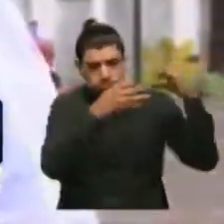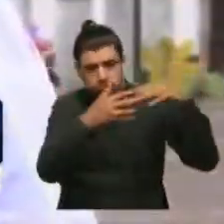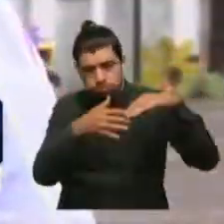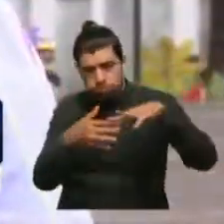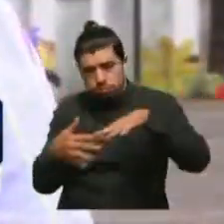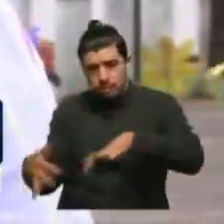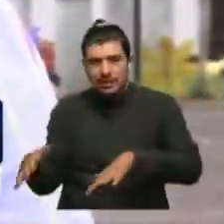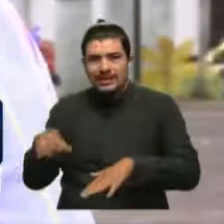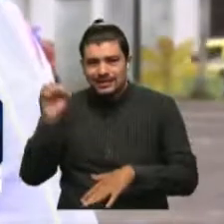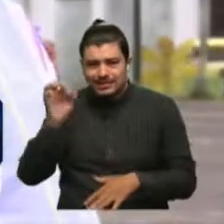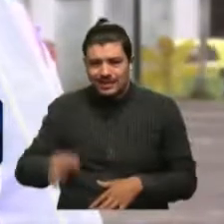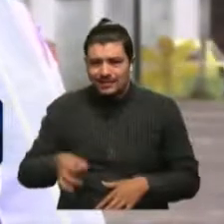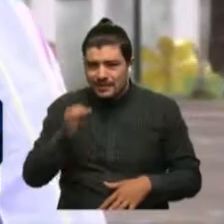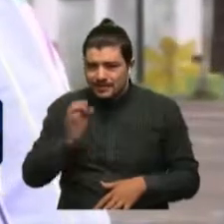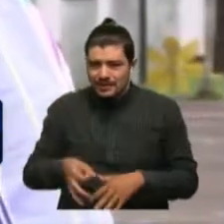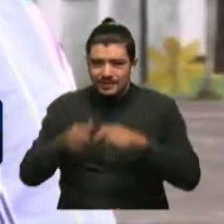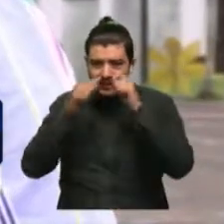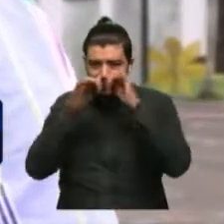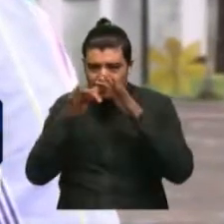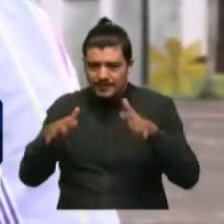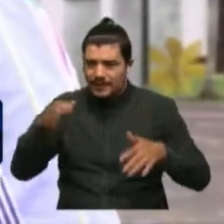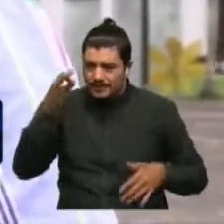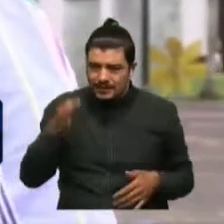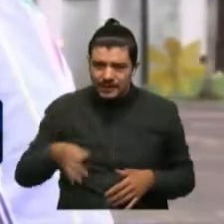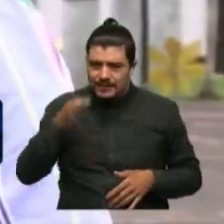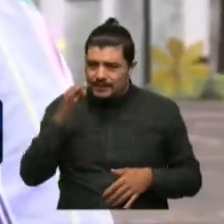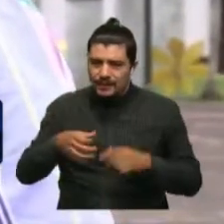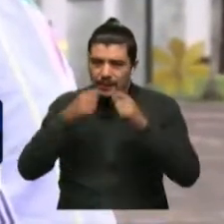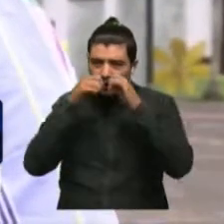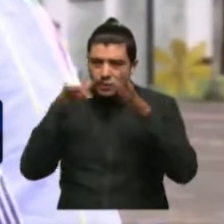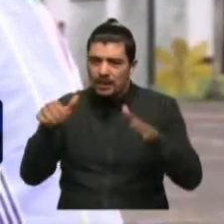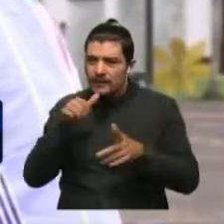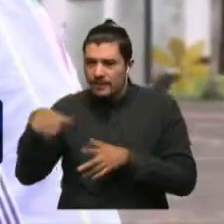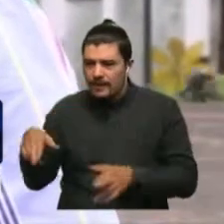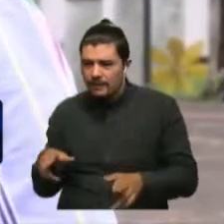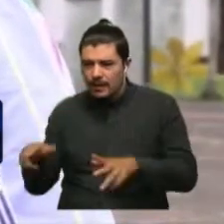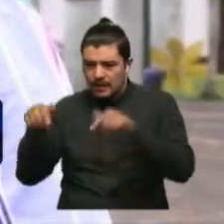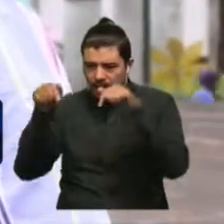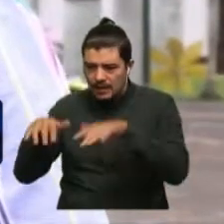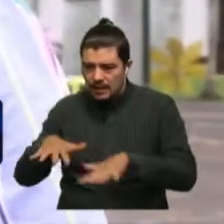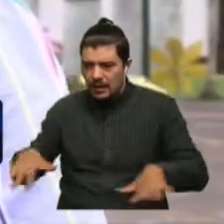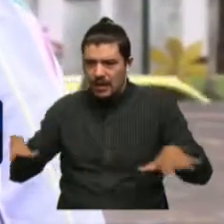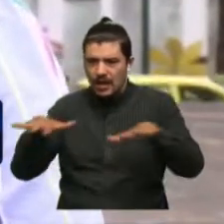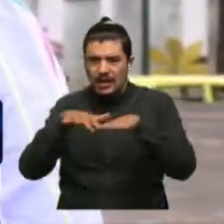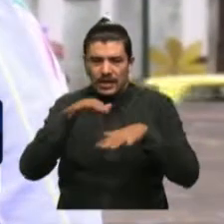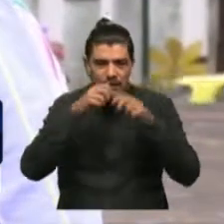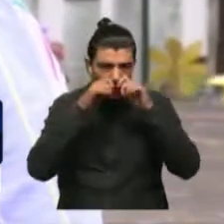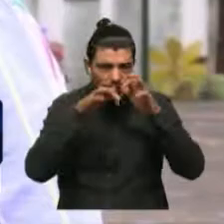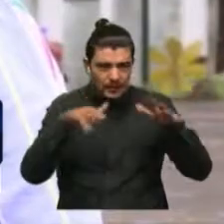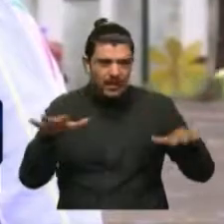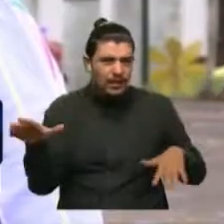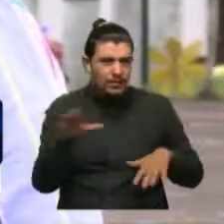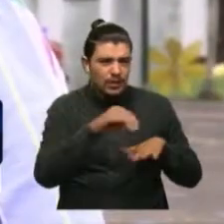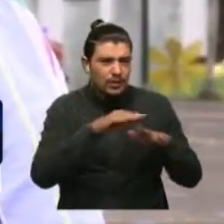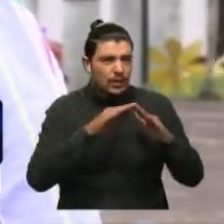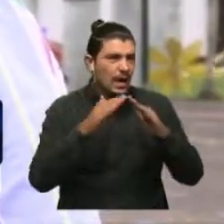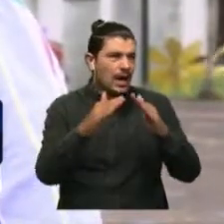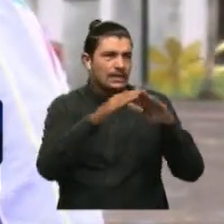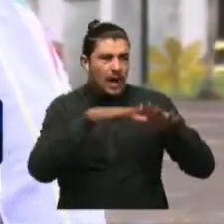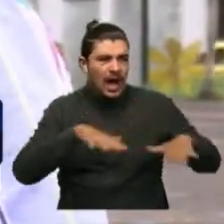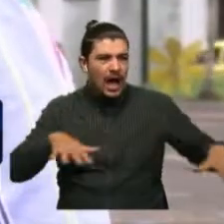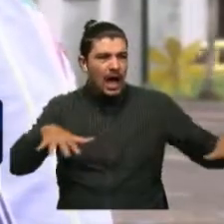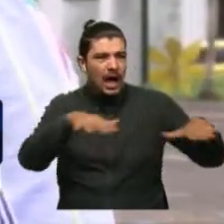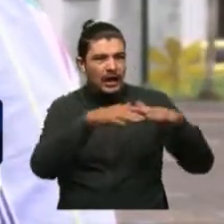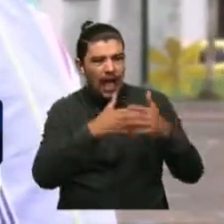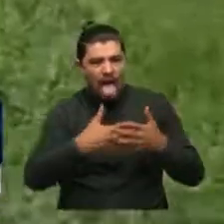oleoducto hay contaminación de todas las fuentes hídricas, contaminación de todos los predios por los cuales esto